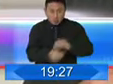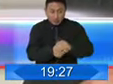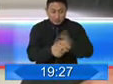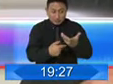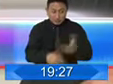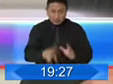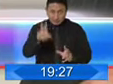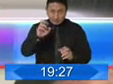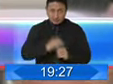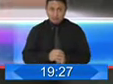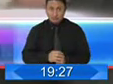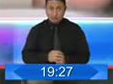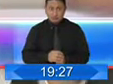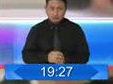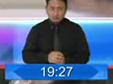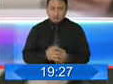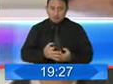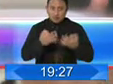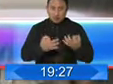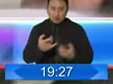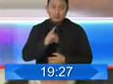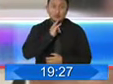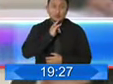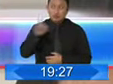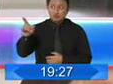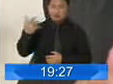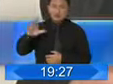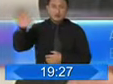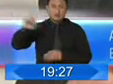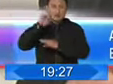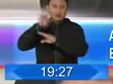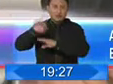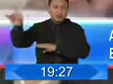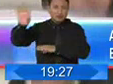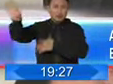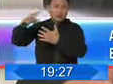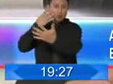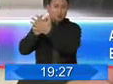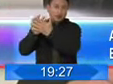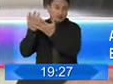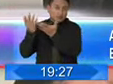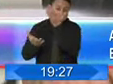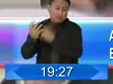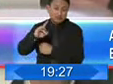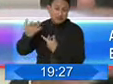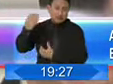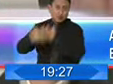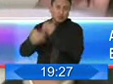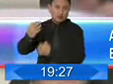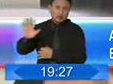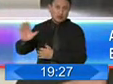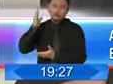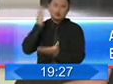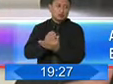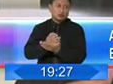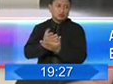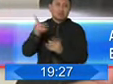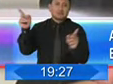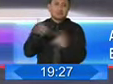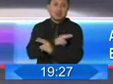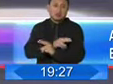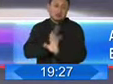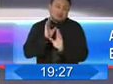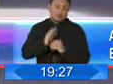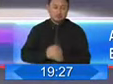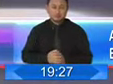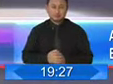lavado, tengan la seguridad que en Estados Unidos ya su directivo habrían sido procesados y probablemente había sido suspendida, clausurada, etcétera.